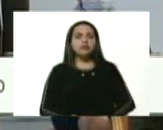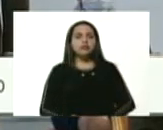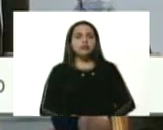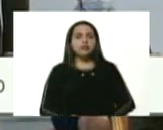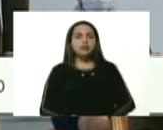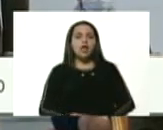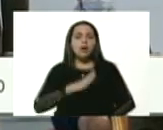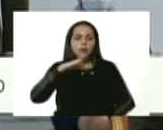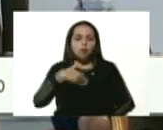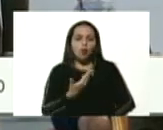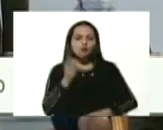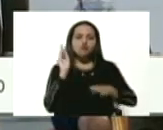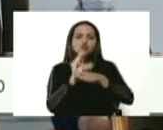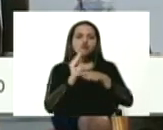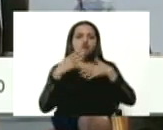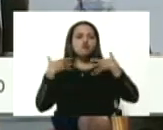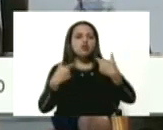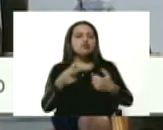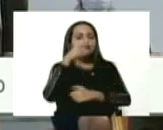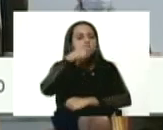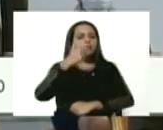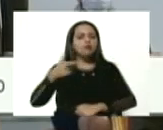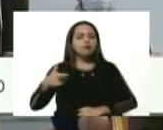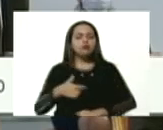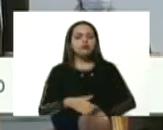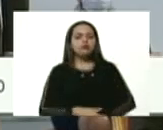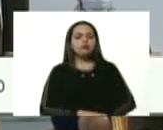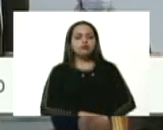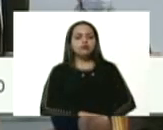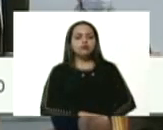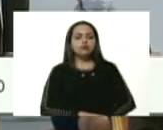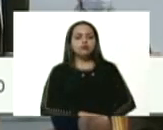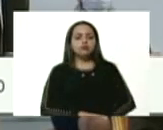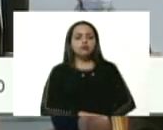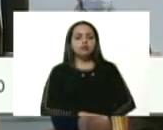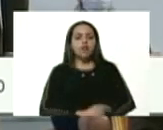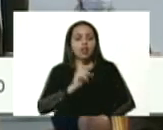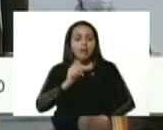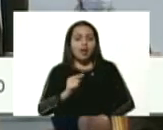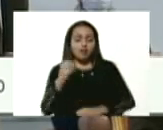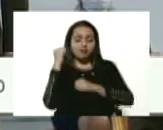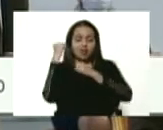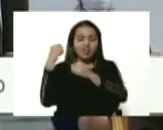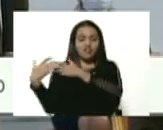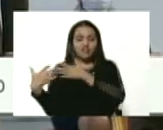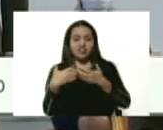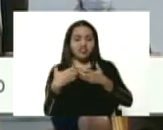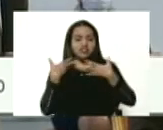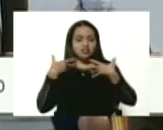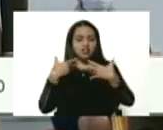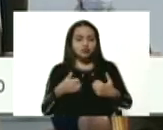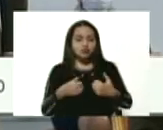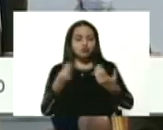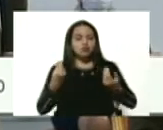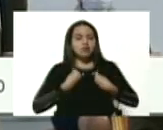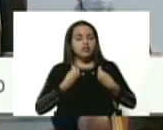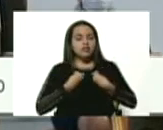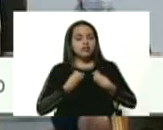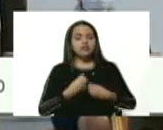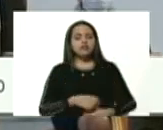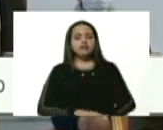para proteger la salud de nuestro pueblo y para ganar esta batalla de la salud y de la vida,